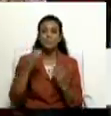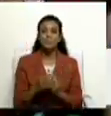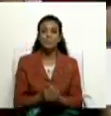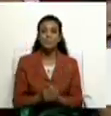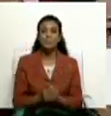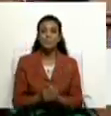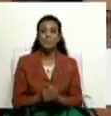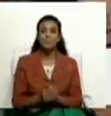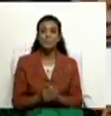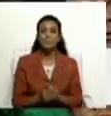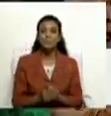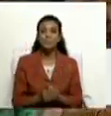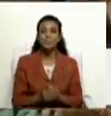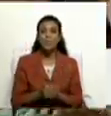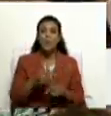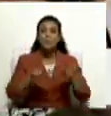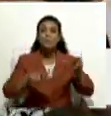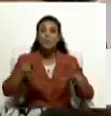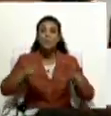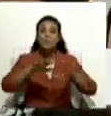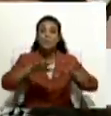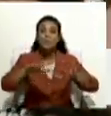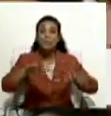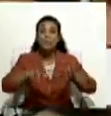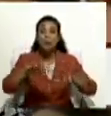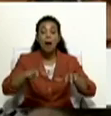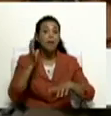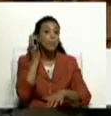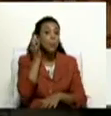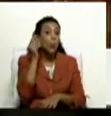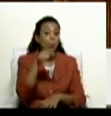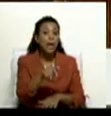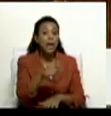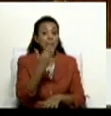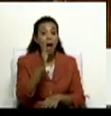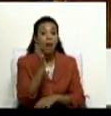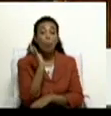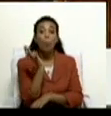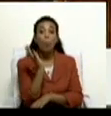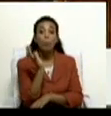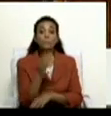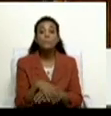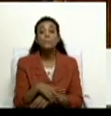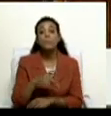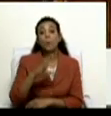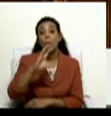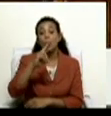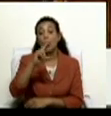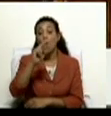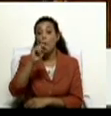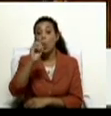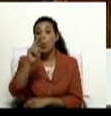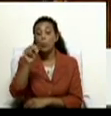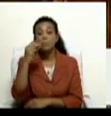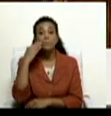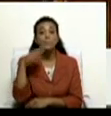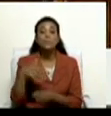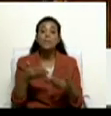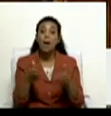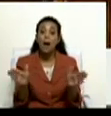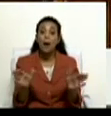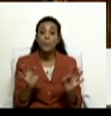venezolano ciudadana secretaria svas informar si hay quórum hay quórum ciudadano presidente se abre